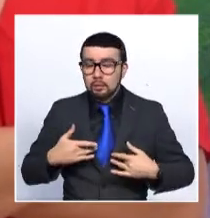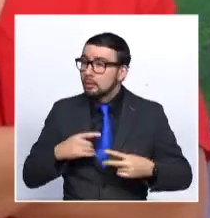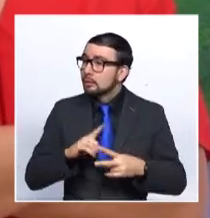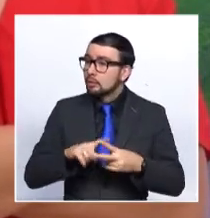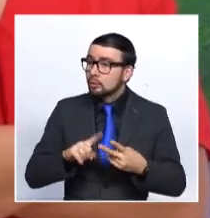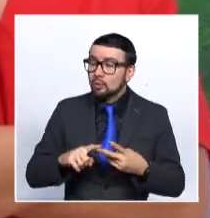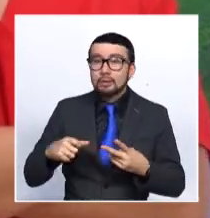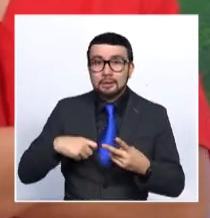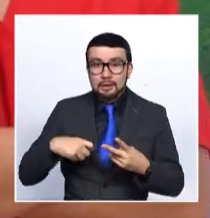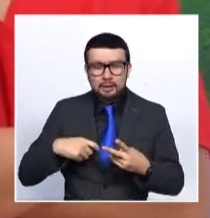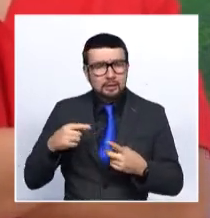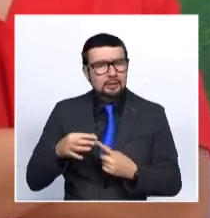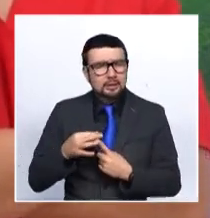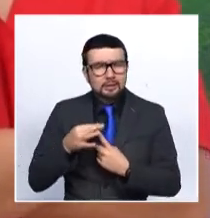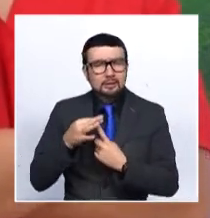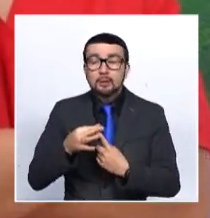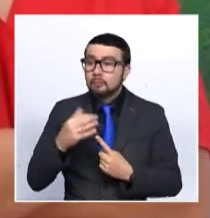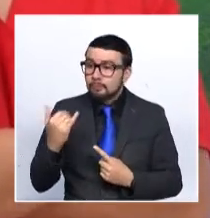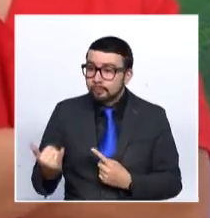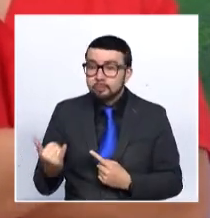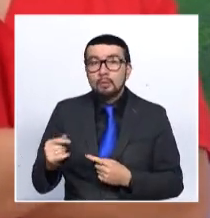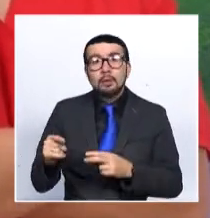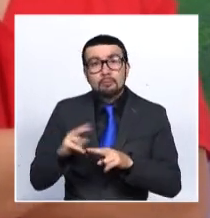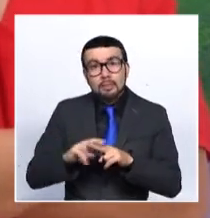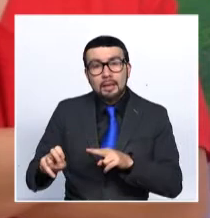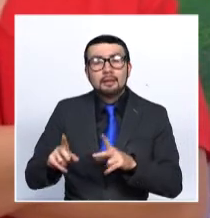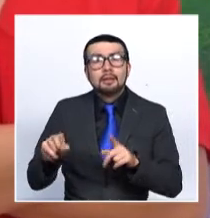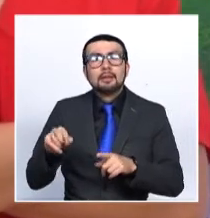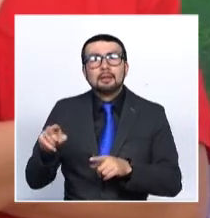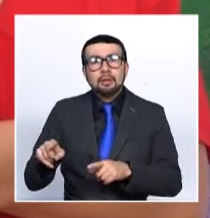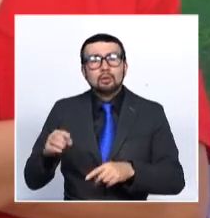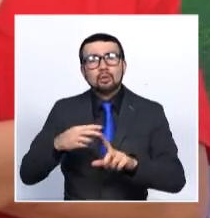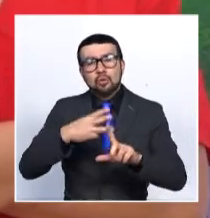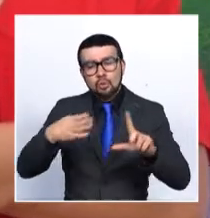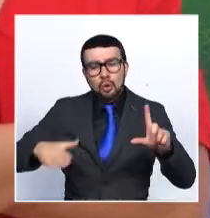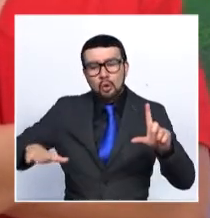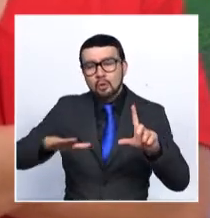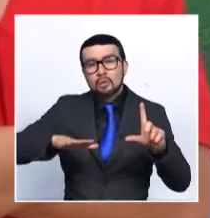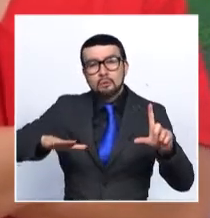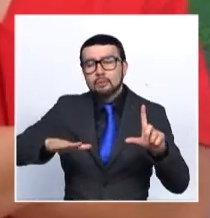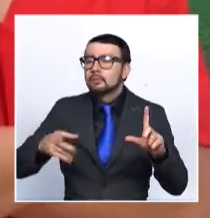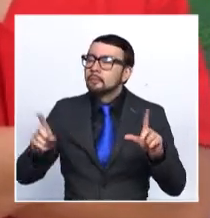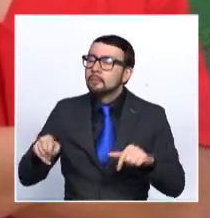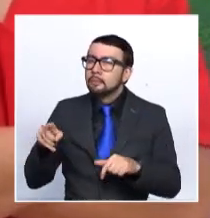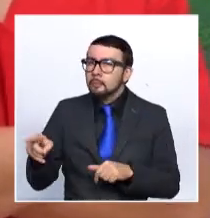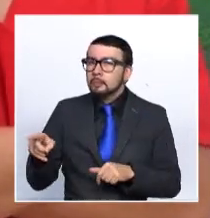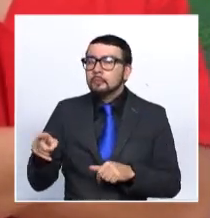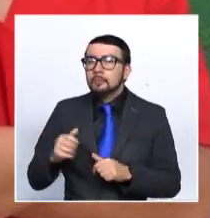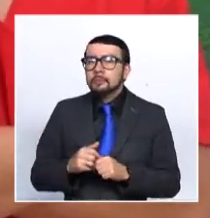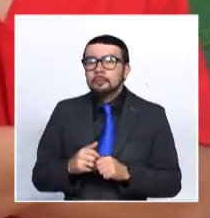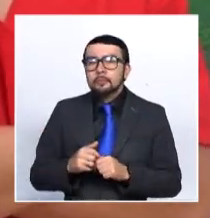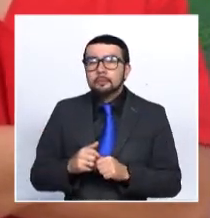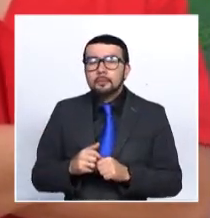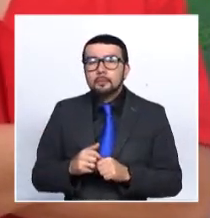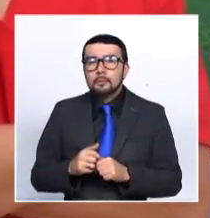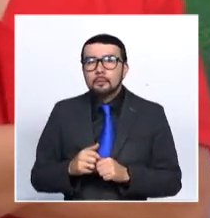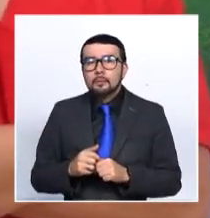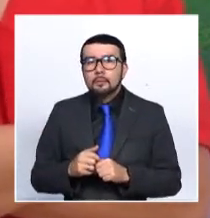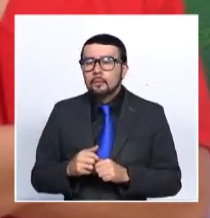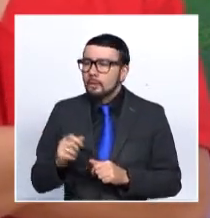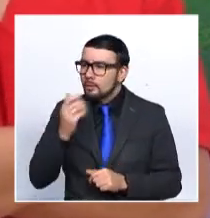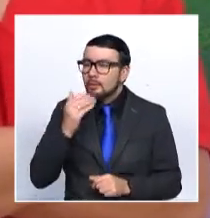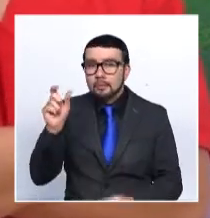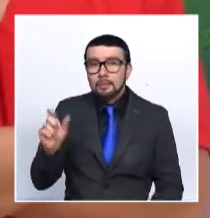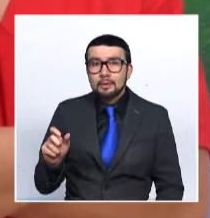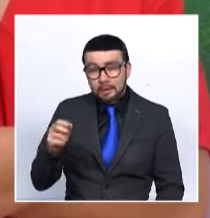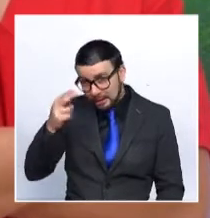momento específicos, en Manizales y en Dos Quebradas, y muy posiblemente a través de Santiago